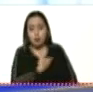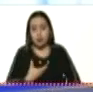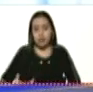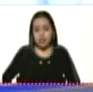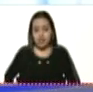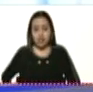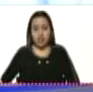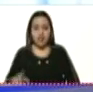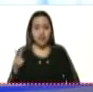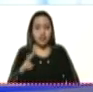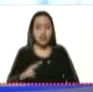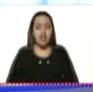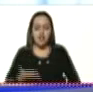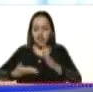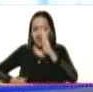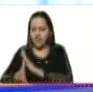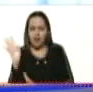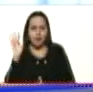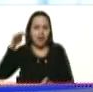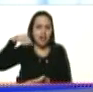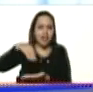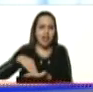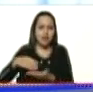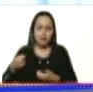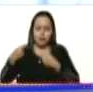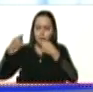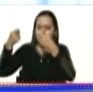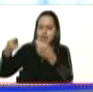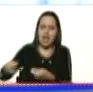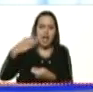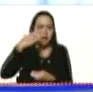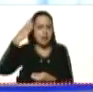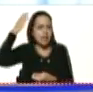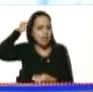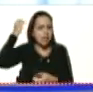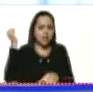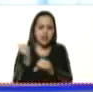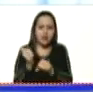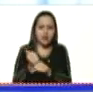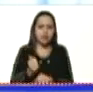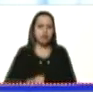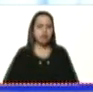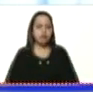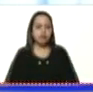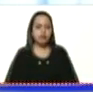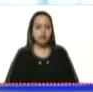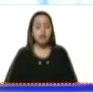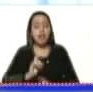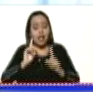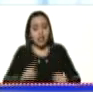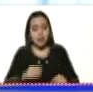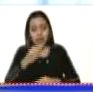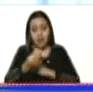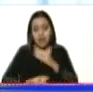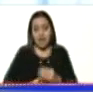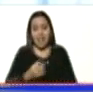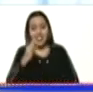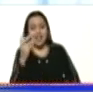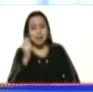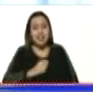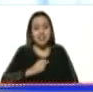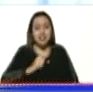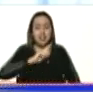quien cabalga a Maracay para imponer al ilustre prócer de la encomienda. También le tocará, 3 meses